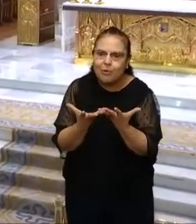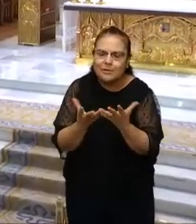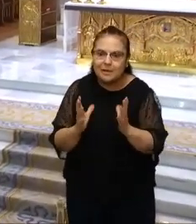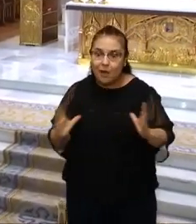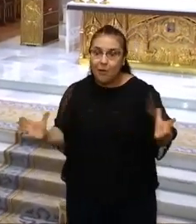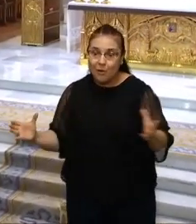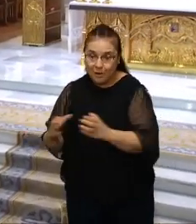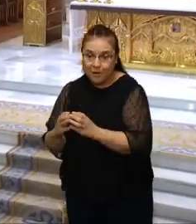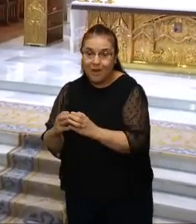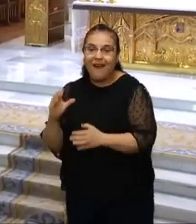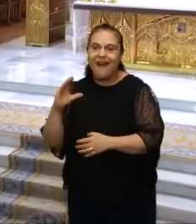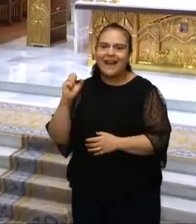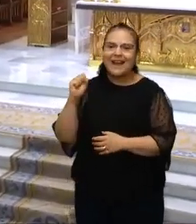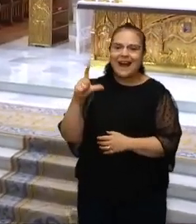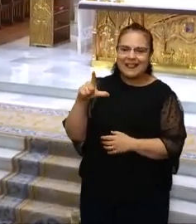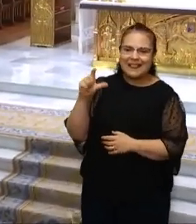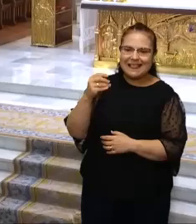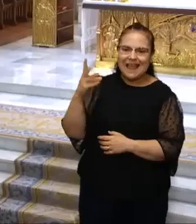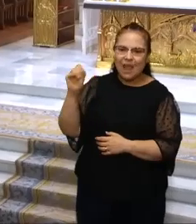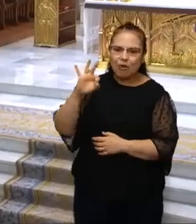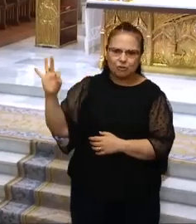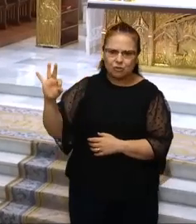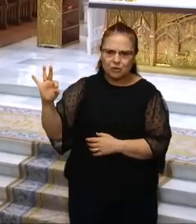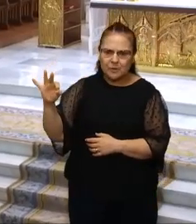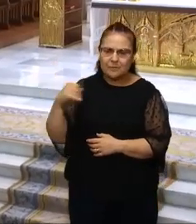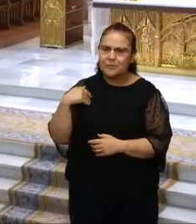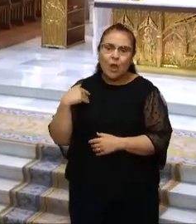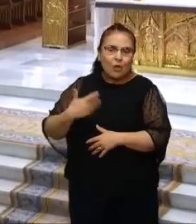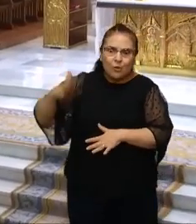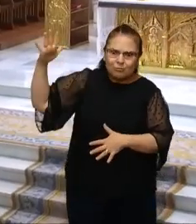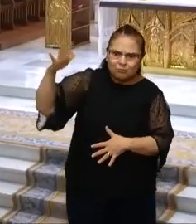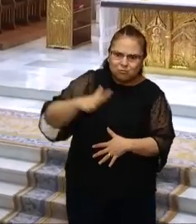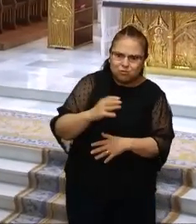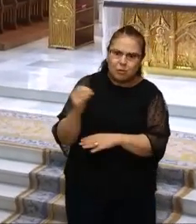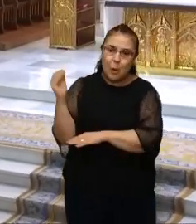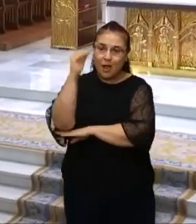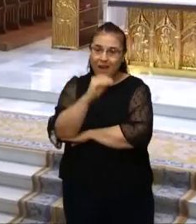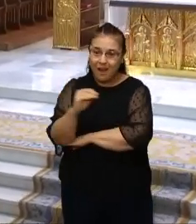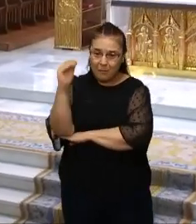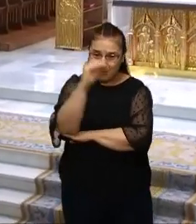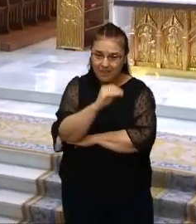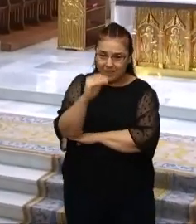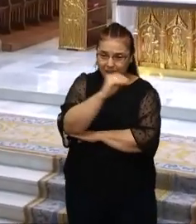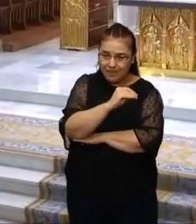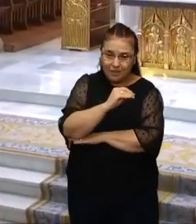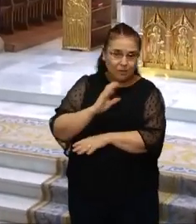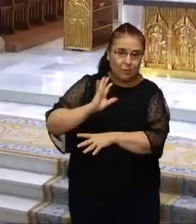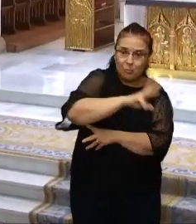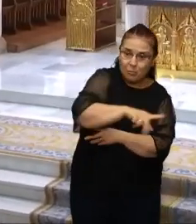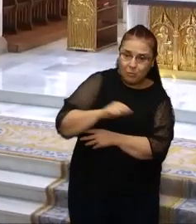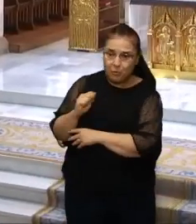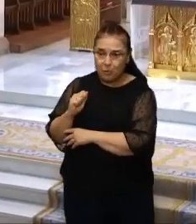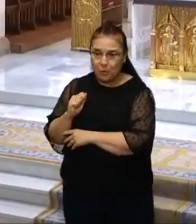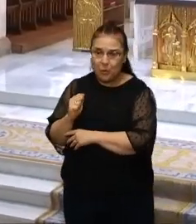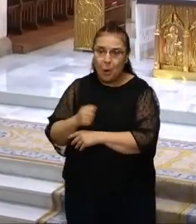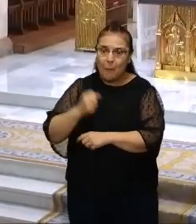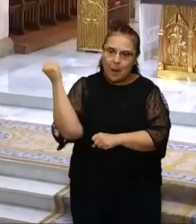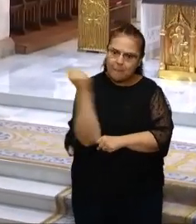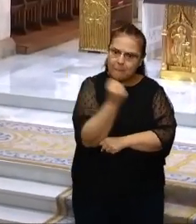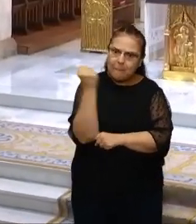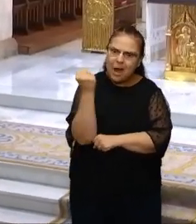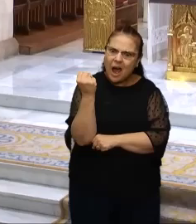caldeos, divididos en tres grupos, se han echado sobre los camellos y se los han llevado, después de apuñalar a los